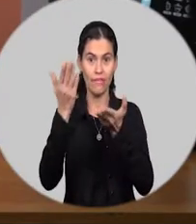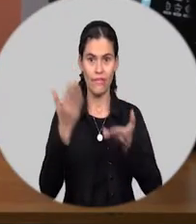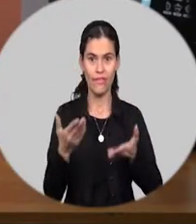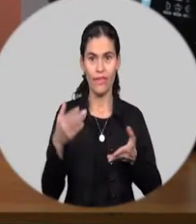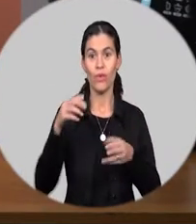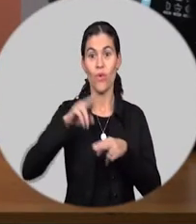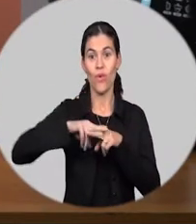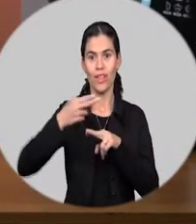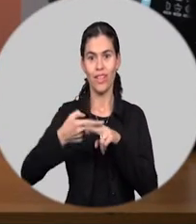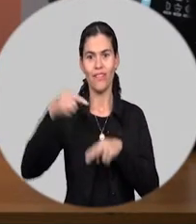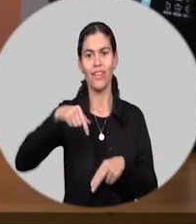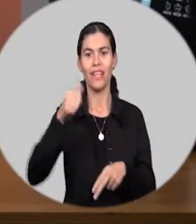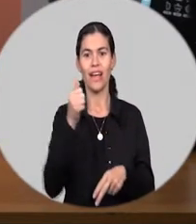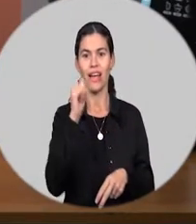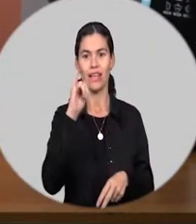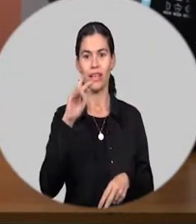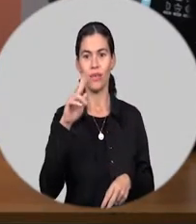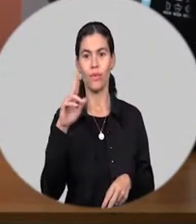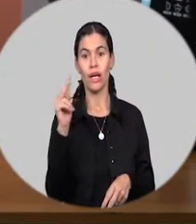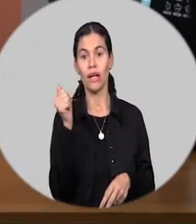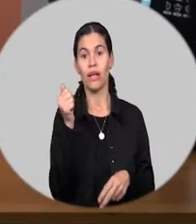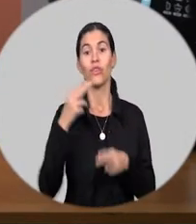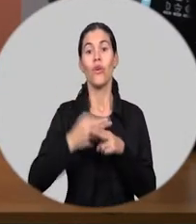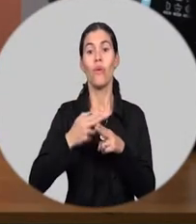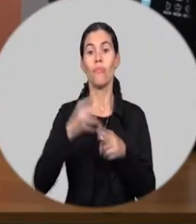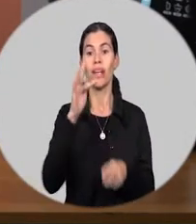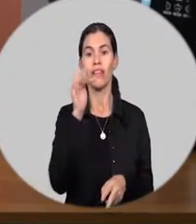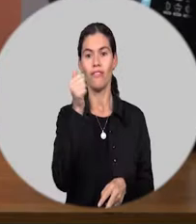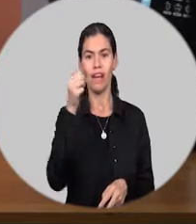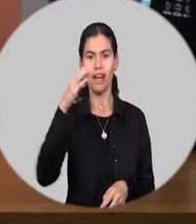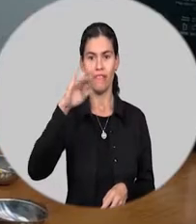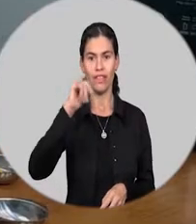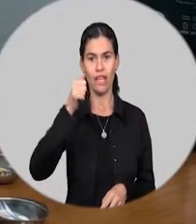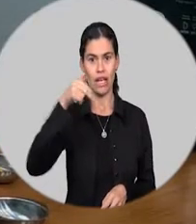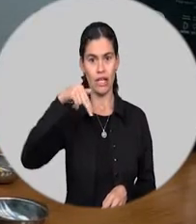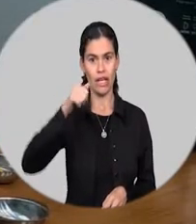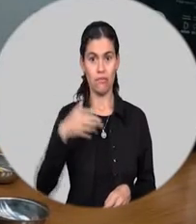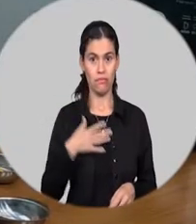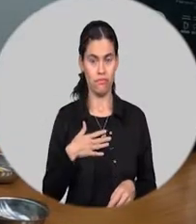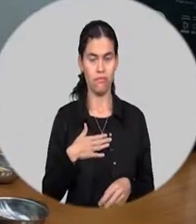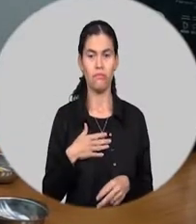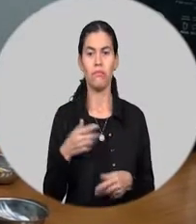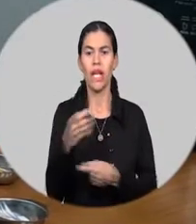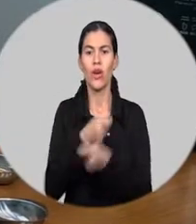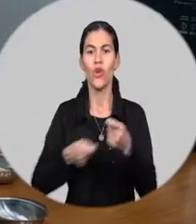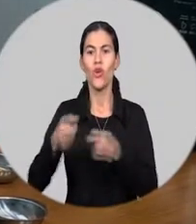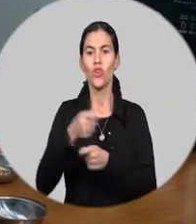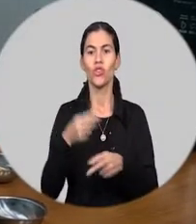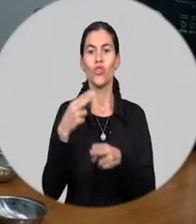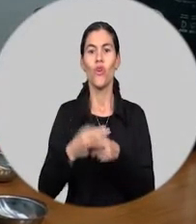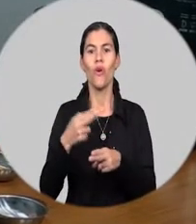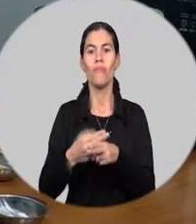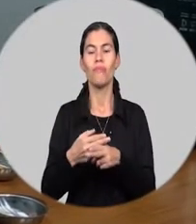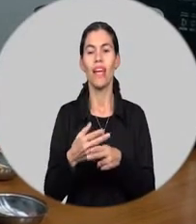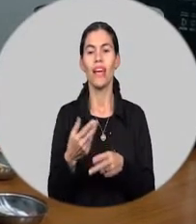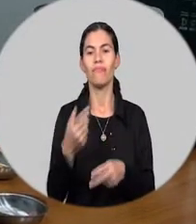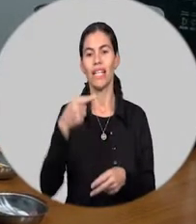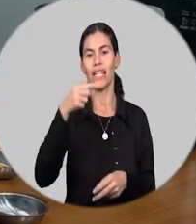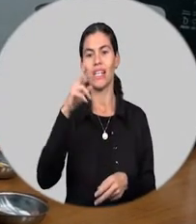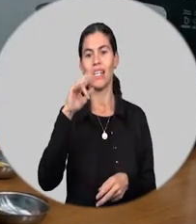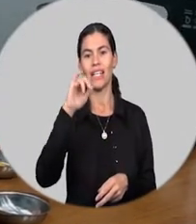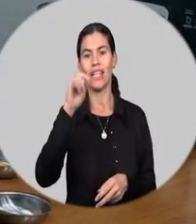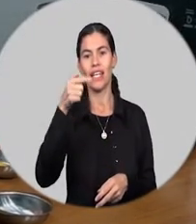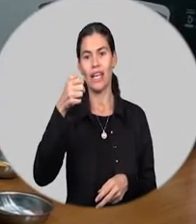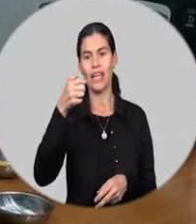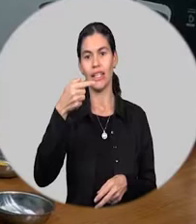Hola, bienvenidos a un programa más de Aikua. Mi nombre es Fabiana, mi emprendimiento se llama La Griega y hoy vamos a elaborar la